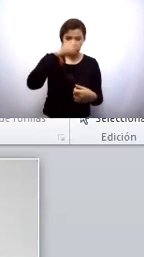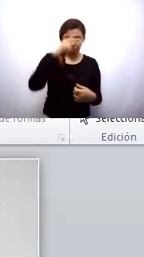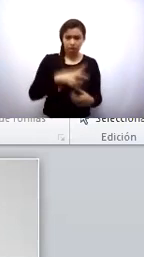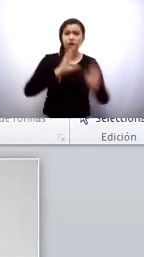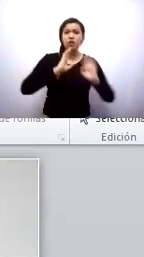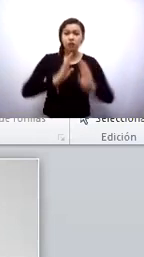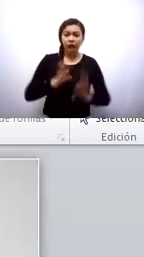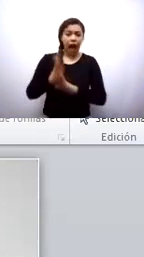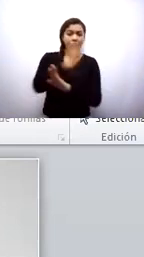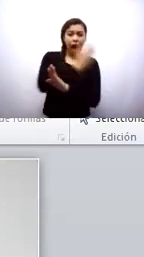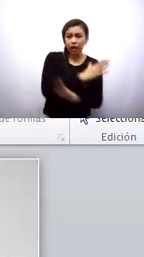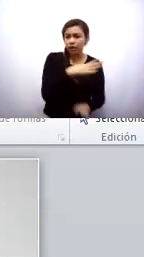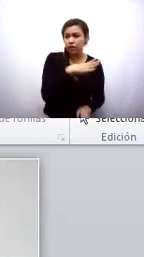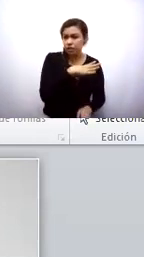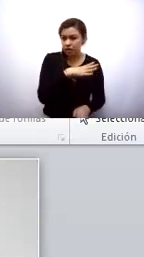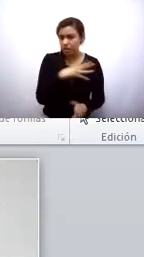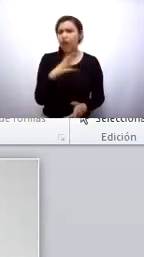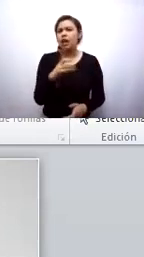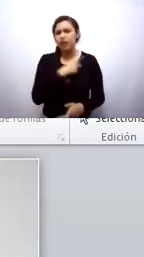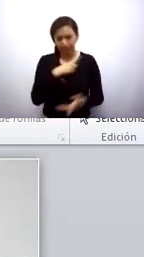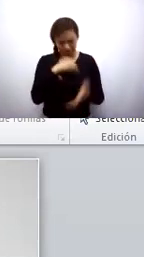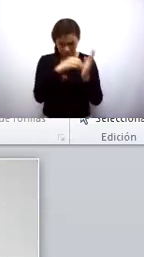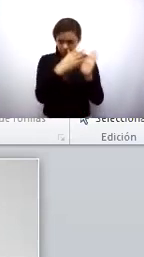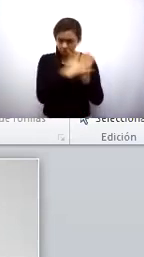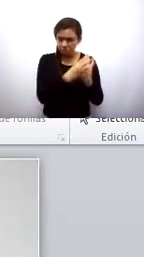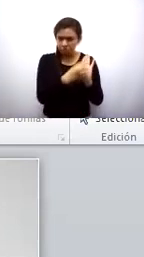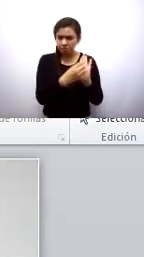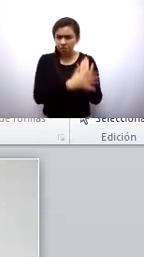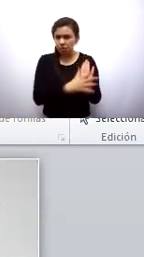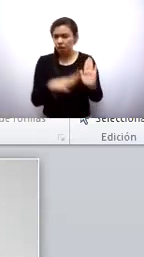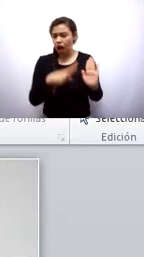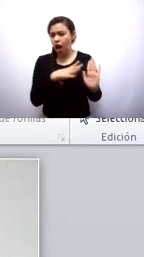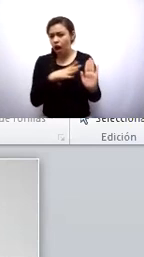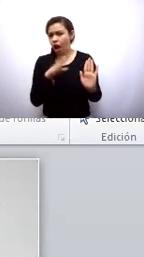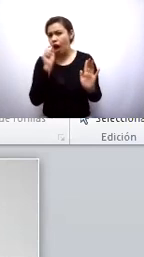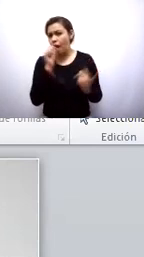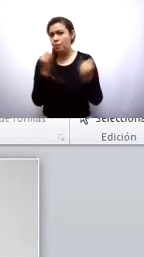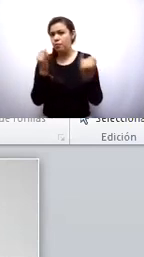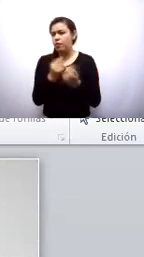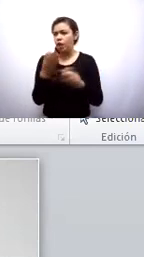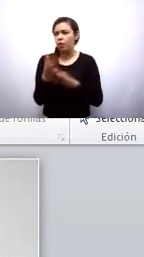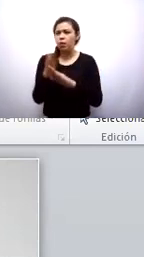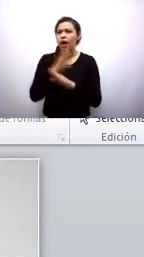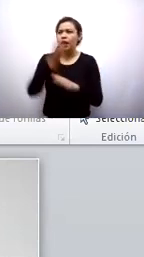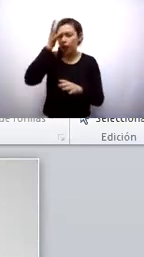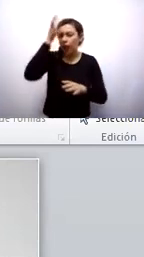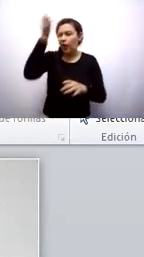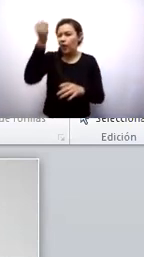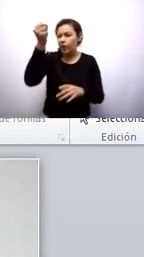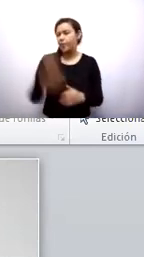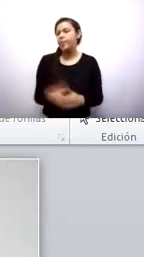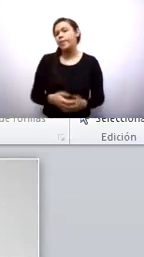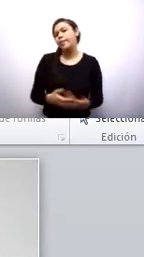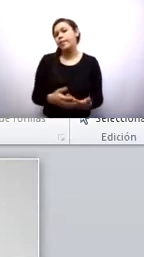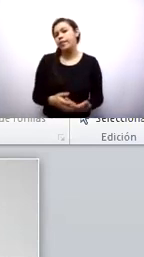precedente, tenemos antecedentes de esto, y pues también hay, digamos, preconcepciones que pues desbordan